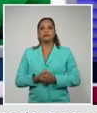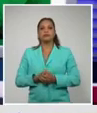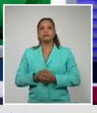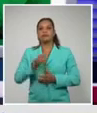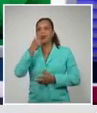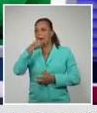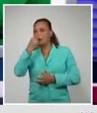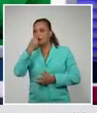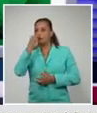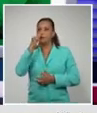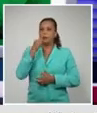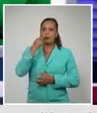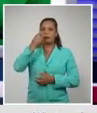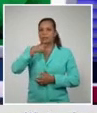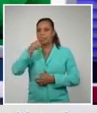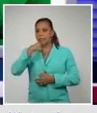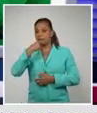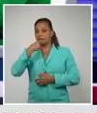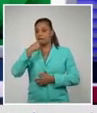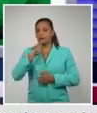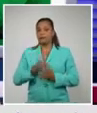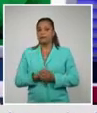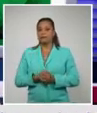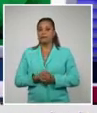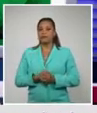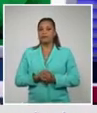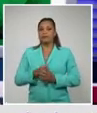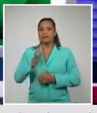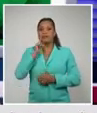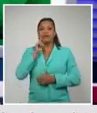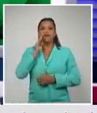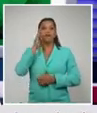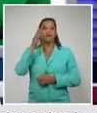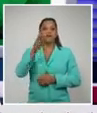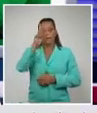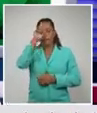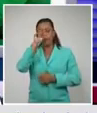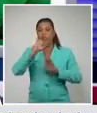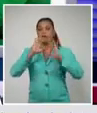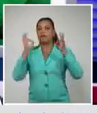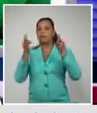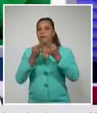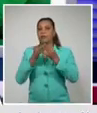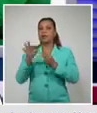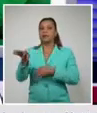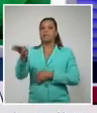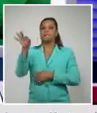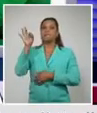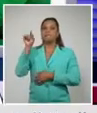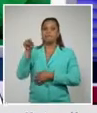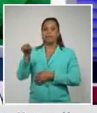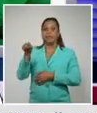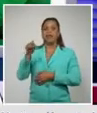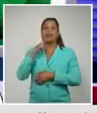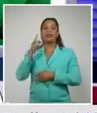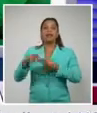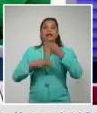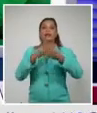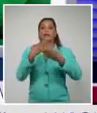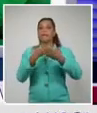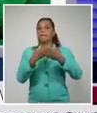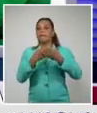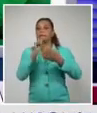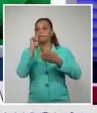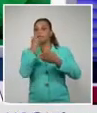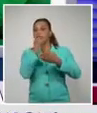nasal. Se detectó por su médico de familia, se hizo el test de antígenos, resultó positivo,